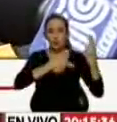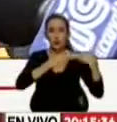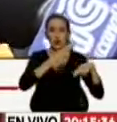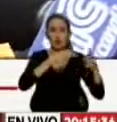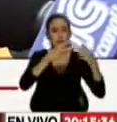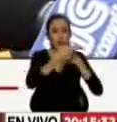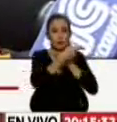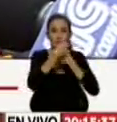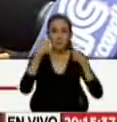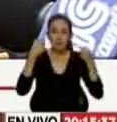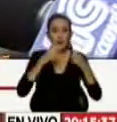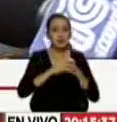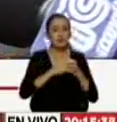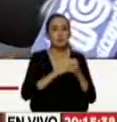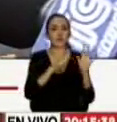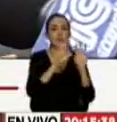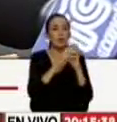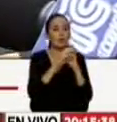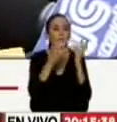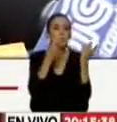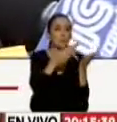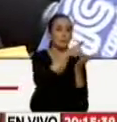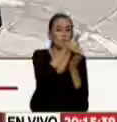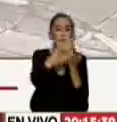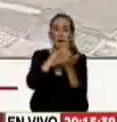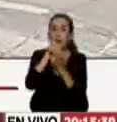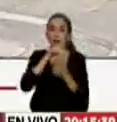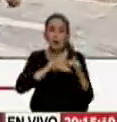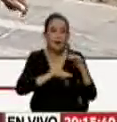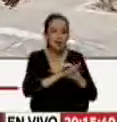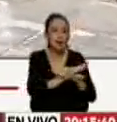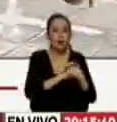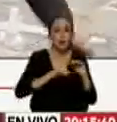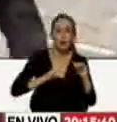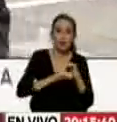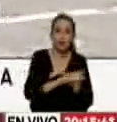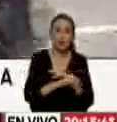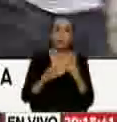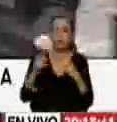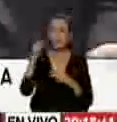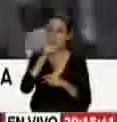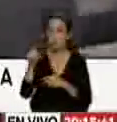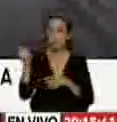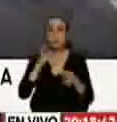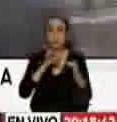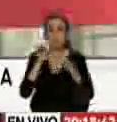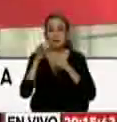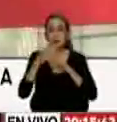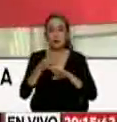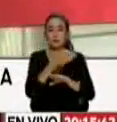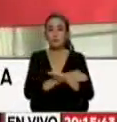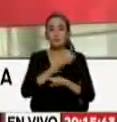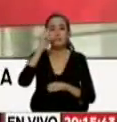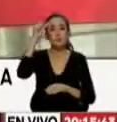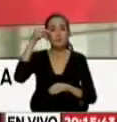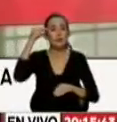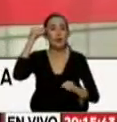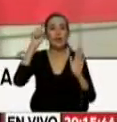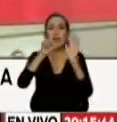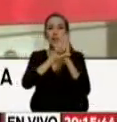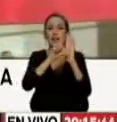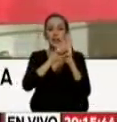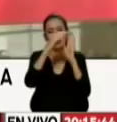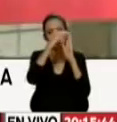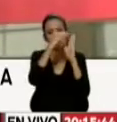peculado, asociación ilícita, testaferrismo. Su abogado César Sarango explica que durante el gobierno anterior se realizaron leyes y decretos